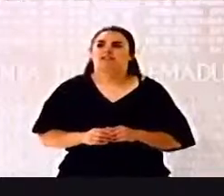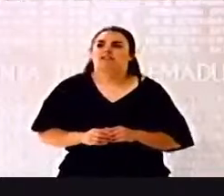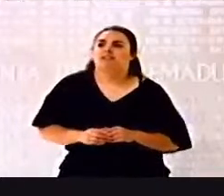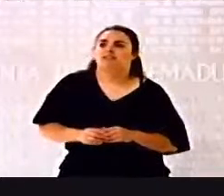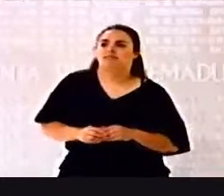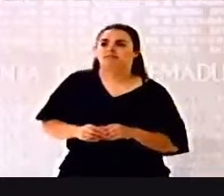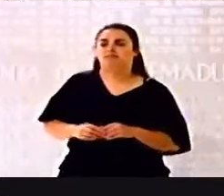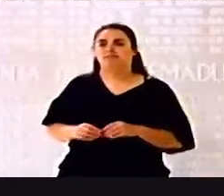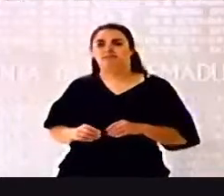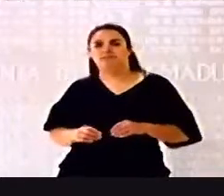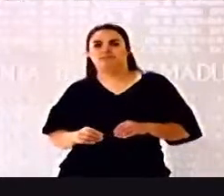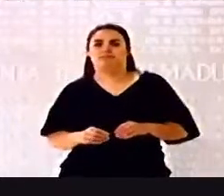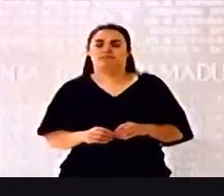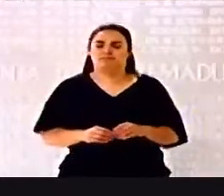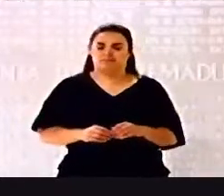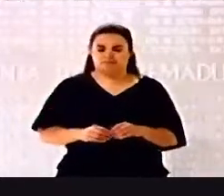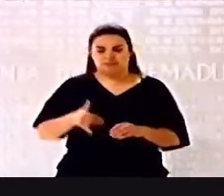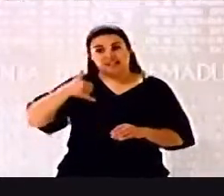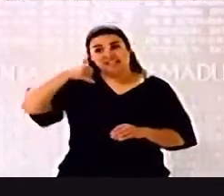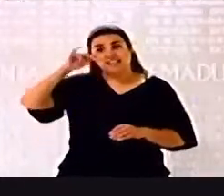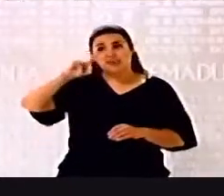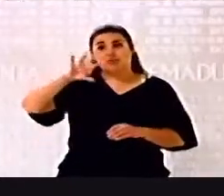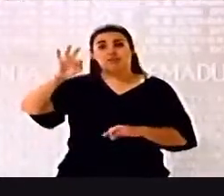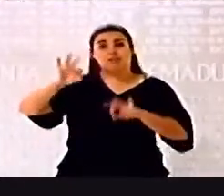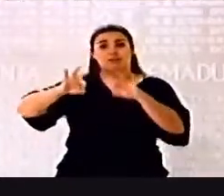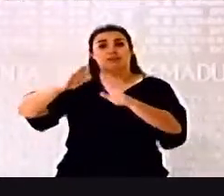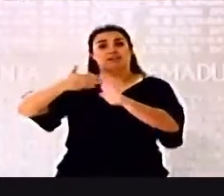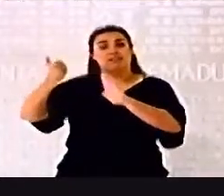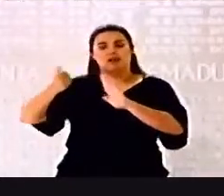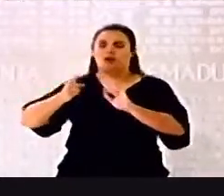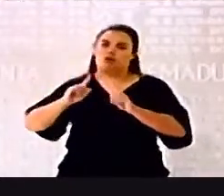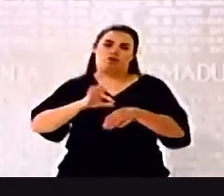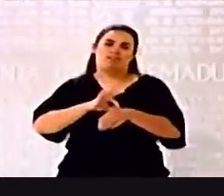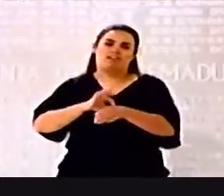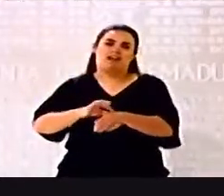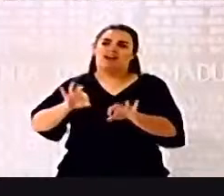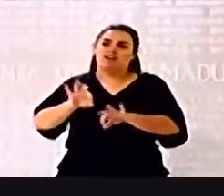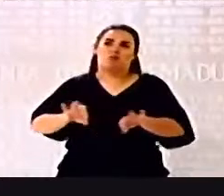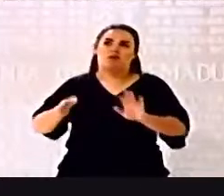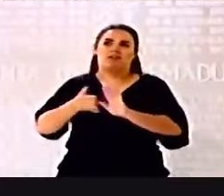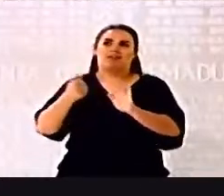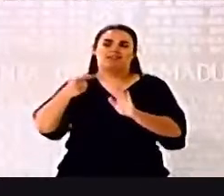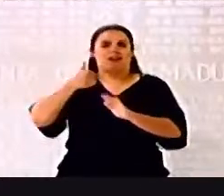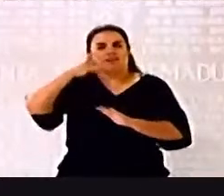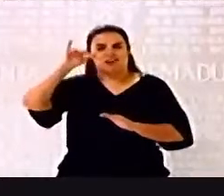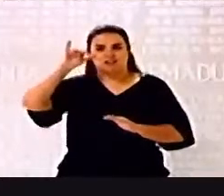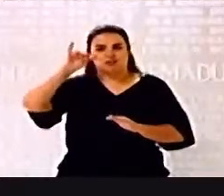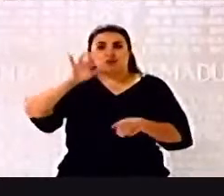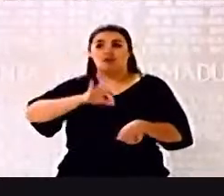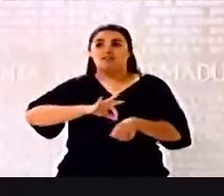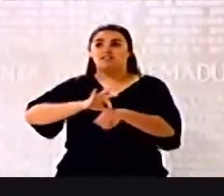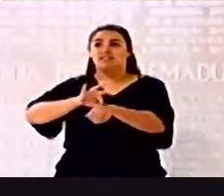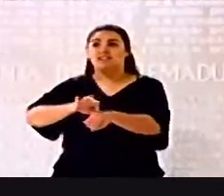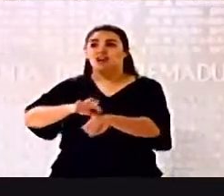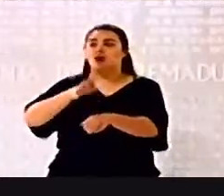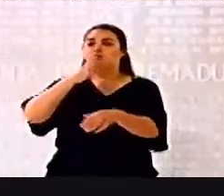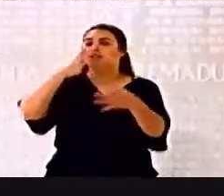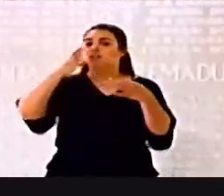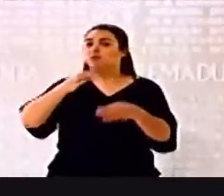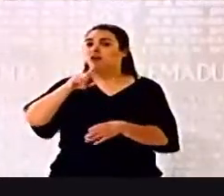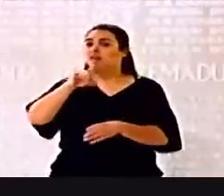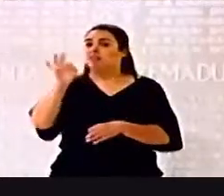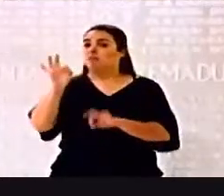¿Eso elimina el riesgo al 100%? No, ninguna guía elimina el riesgo al 100%. Ninguna guía da una seguridad del